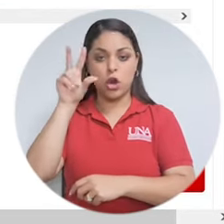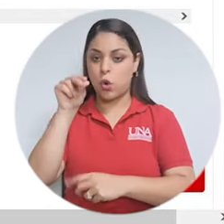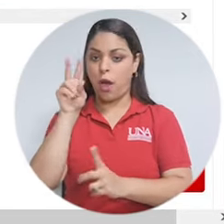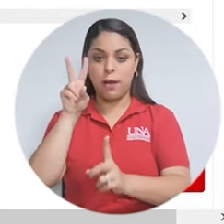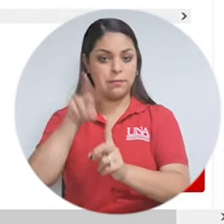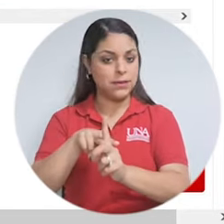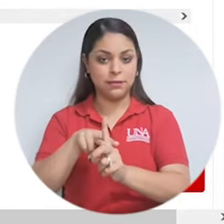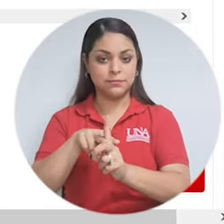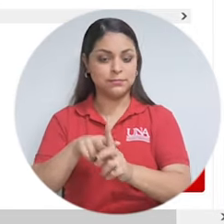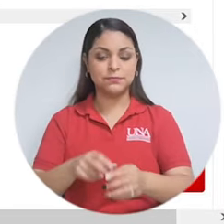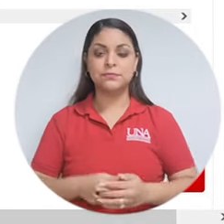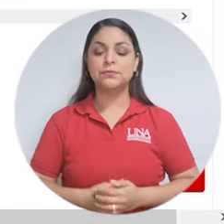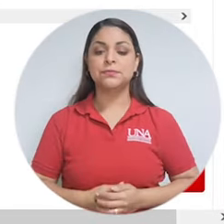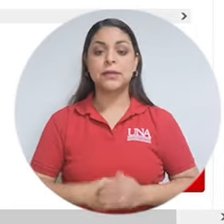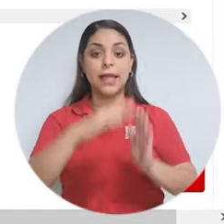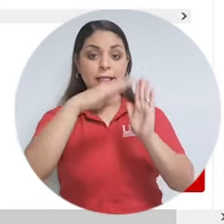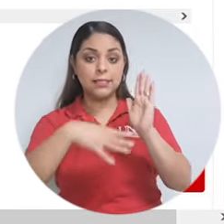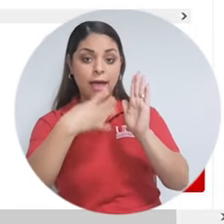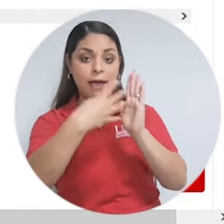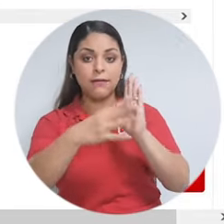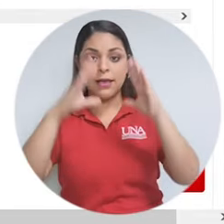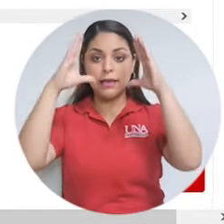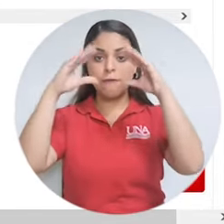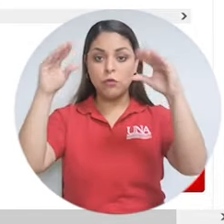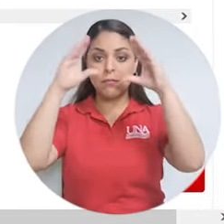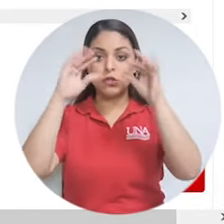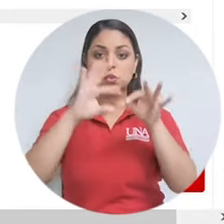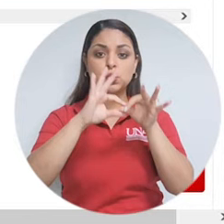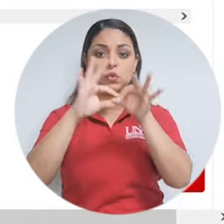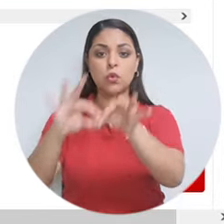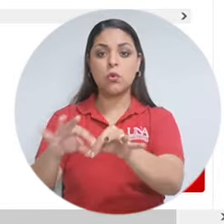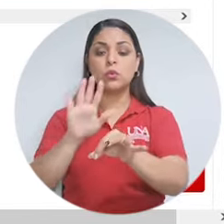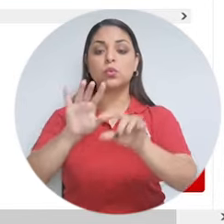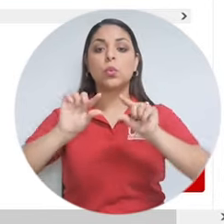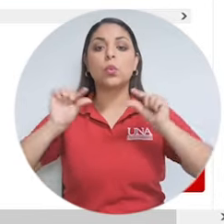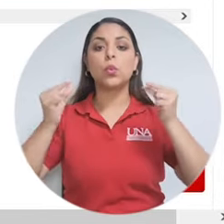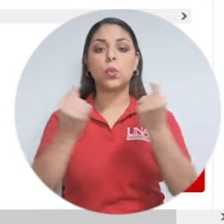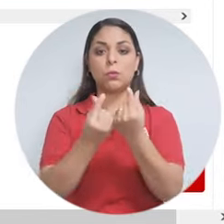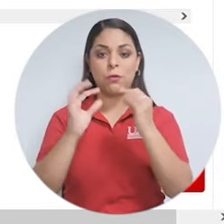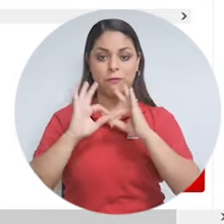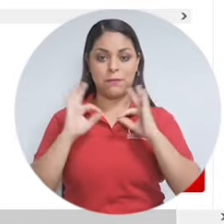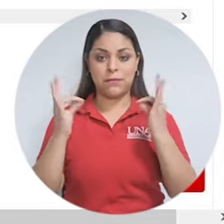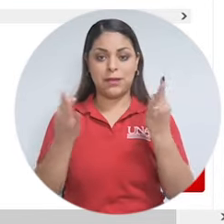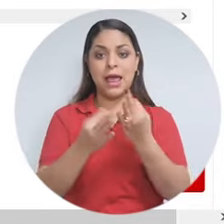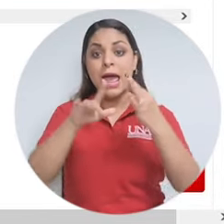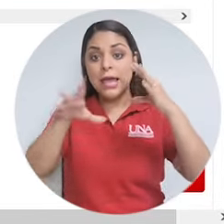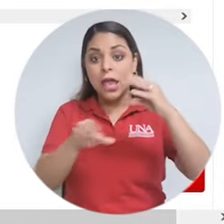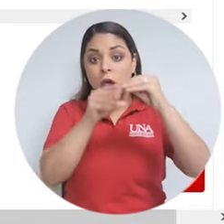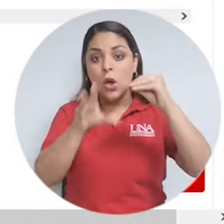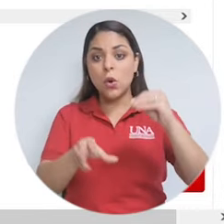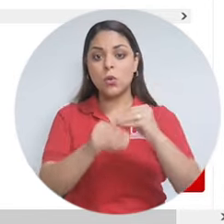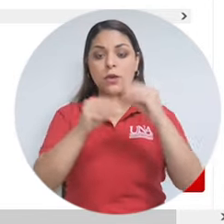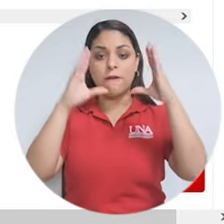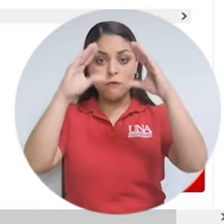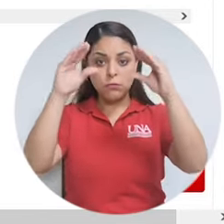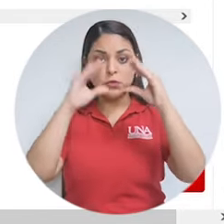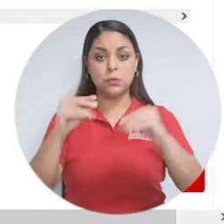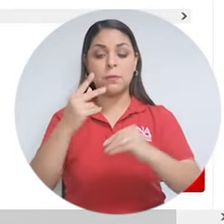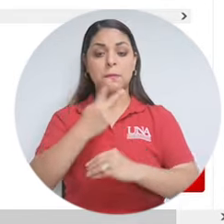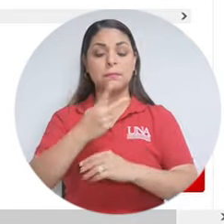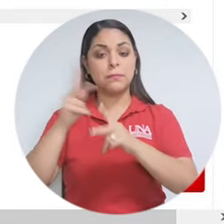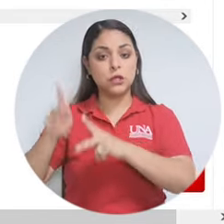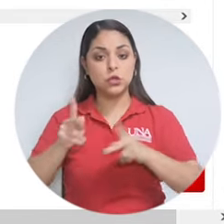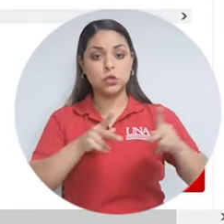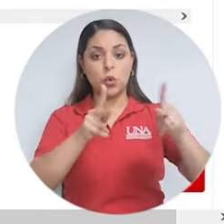aplica. En la tabla de información referente al grupo familiar, debe incluir los datos de las personas que integran